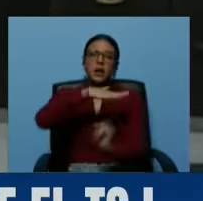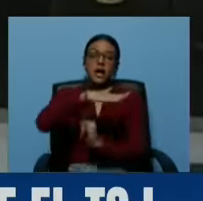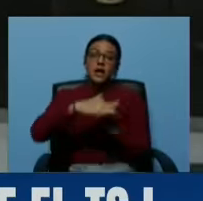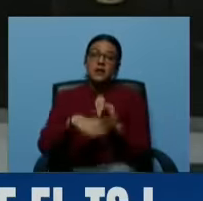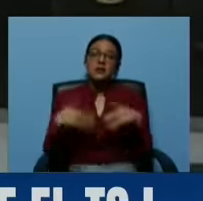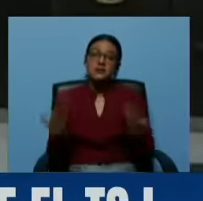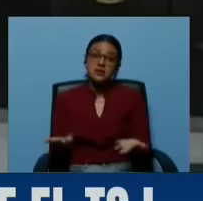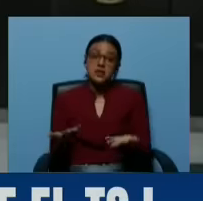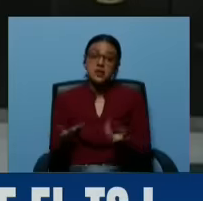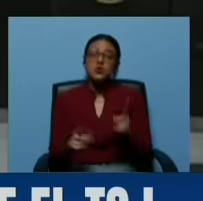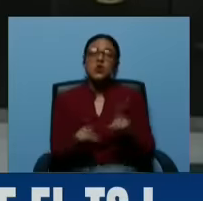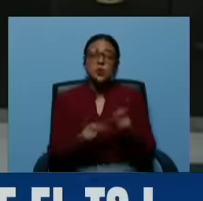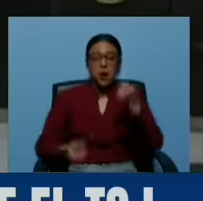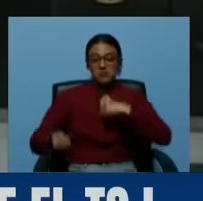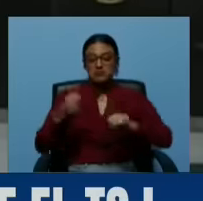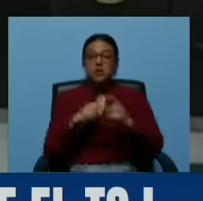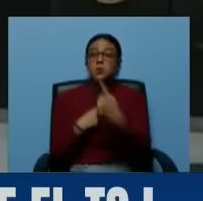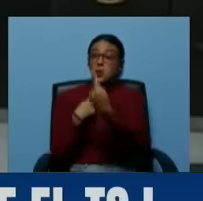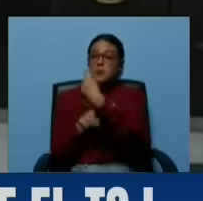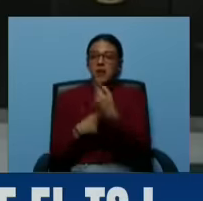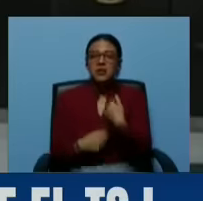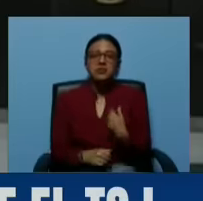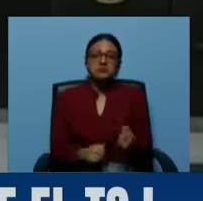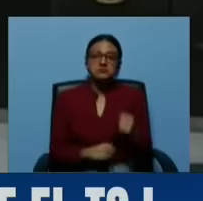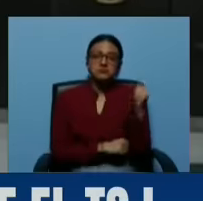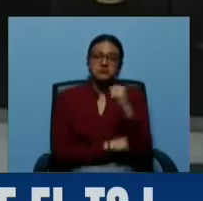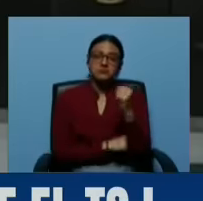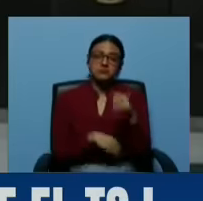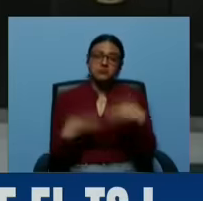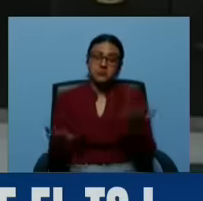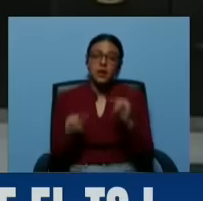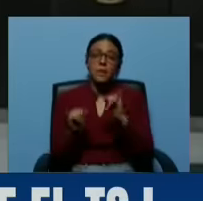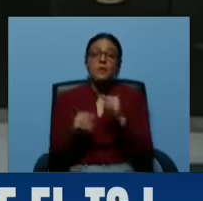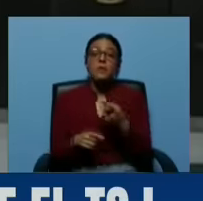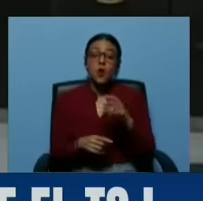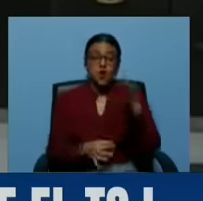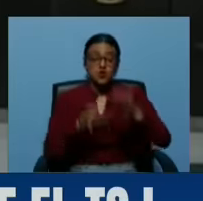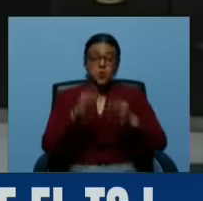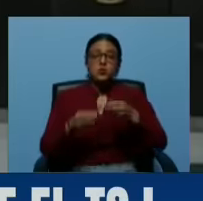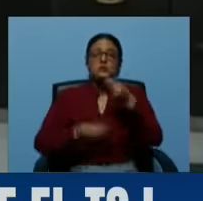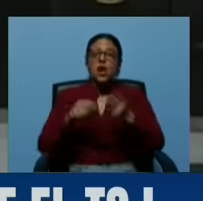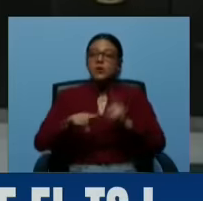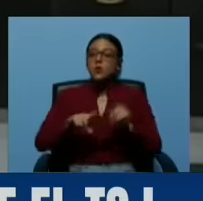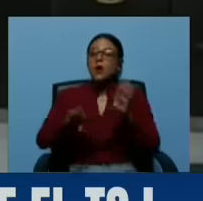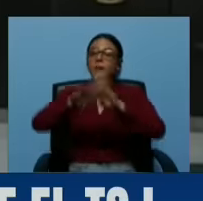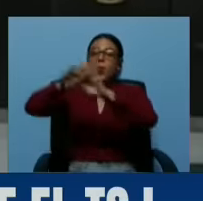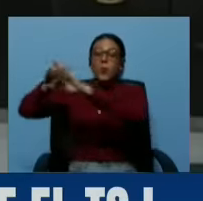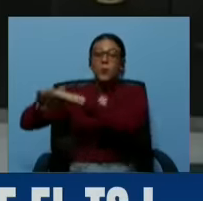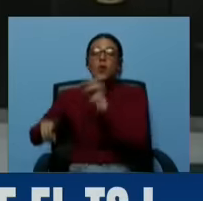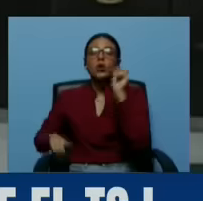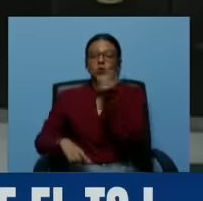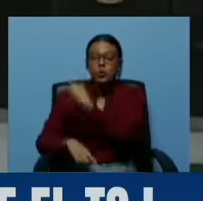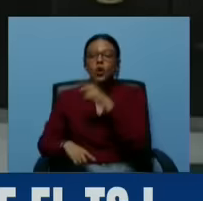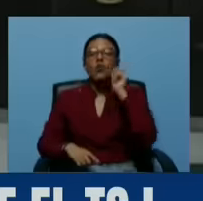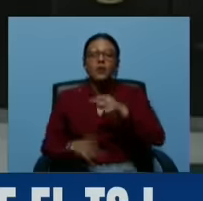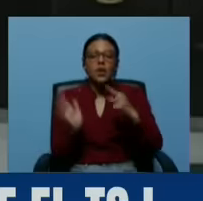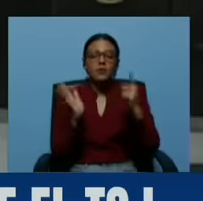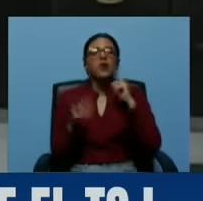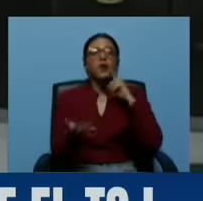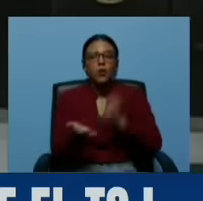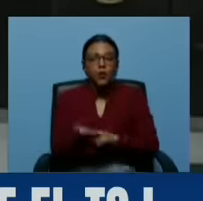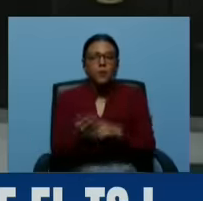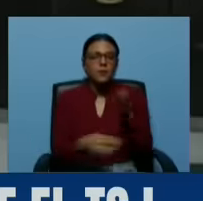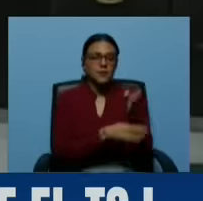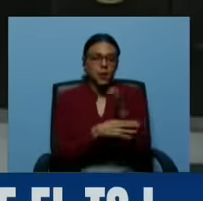quienes desacaten las citaciones que ha hecho el Tribunal Supremo de Justicia. El día de hoy han